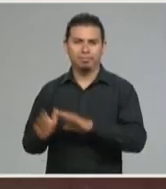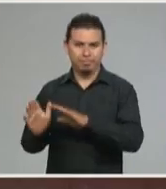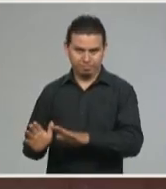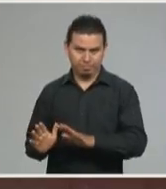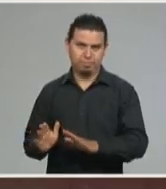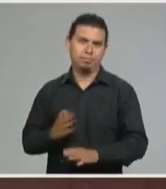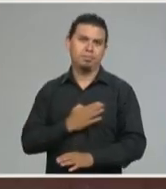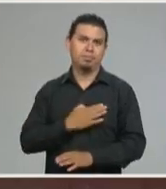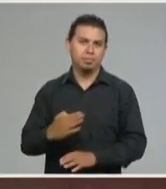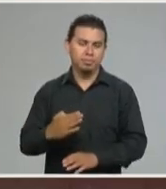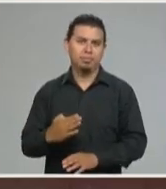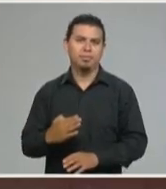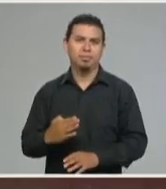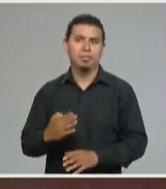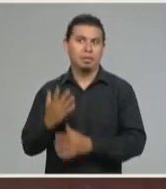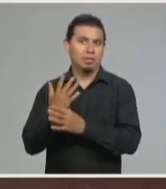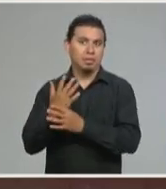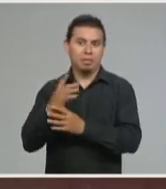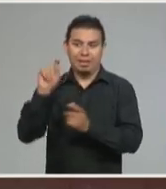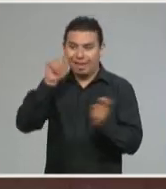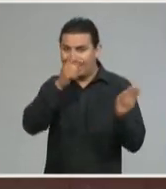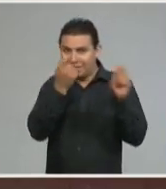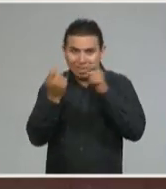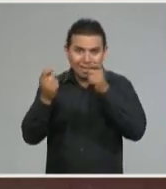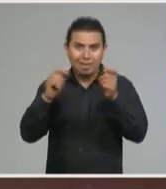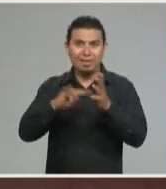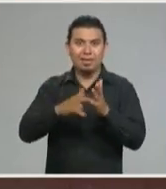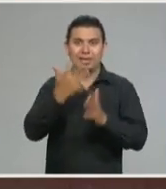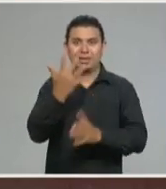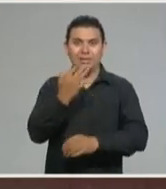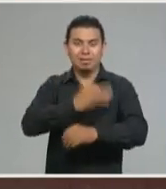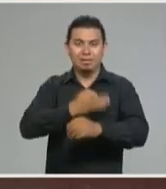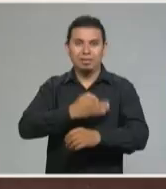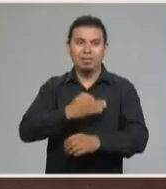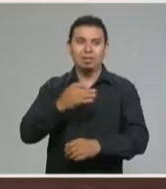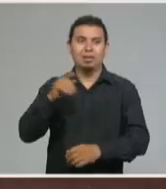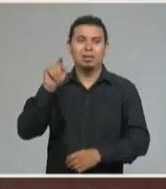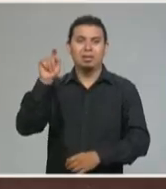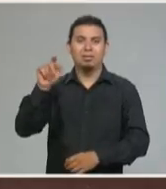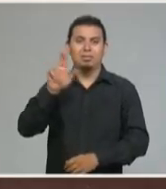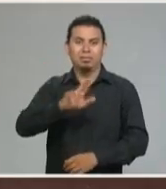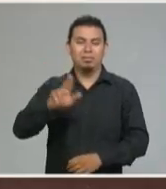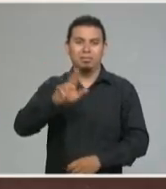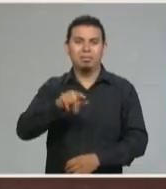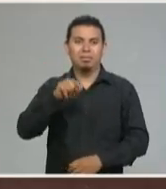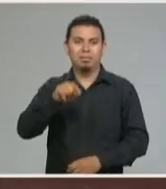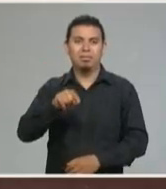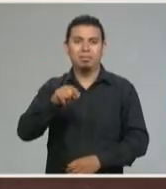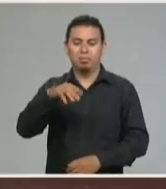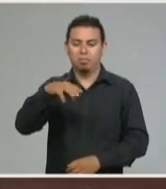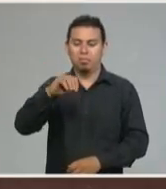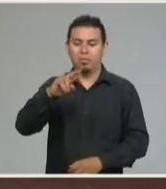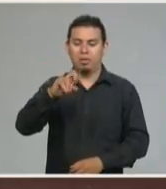Calenda, así lo dijeron, a las 5 de la tarde. Lo más probable es que bajen sobre la calle de Morelos,